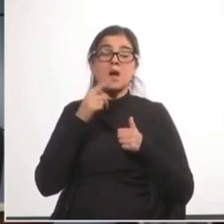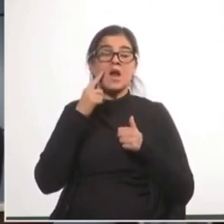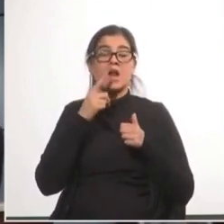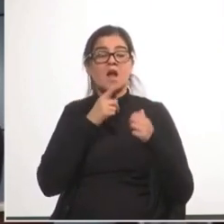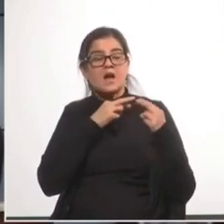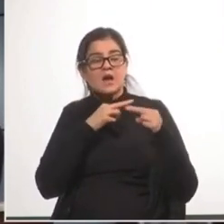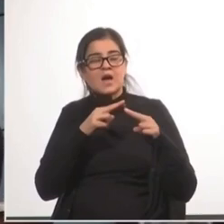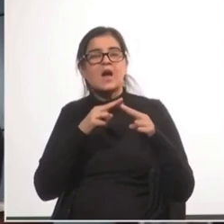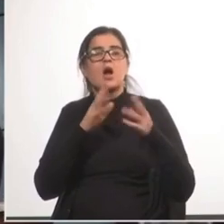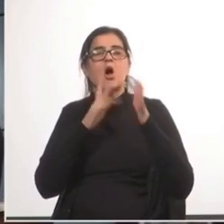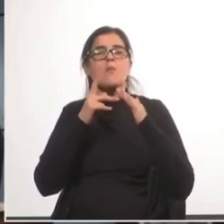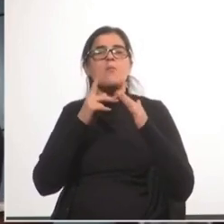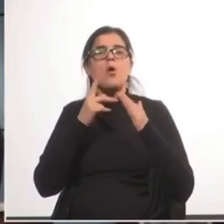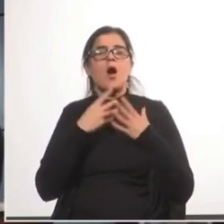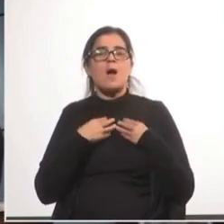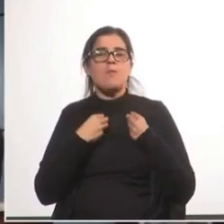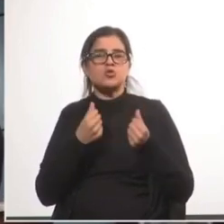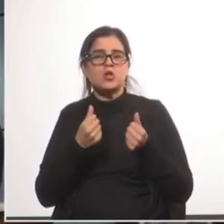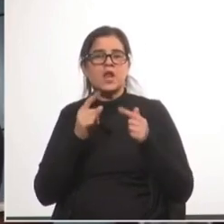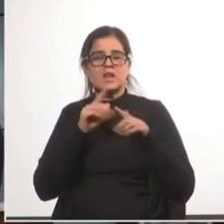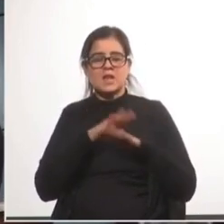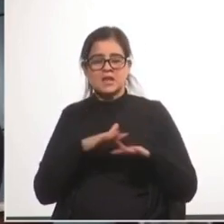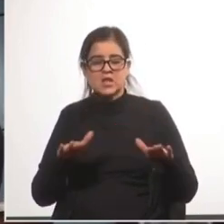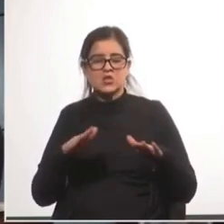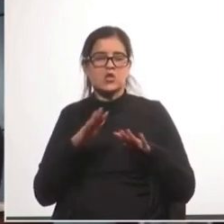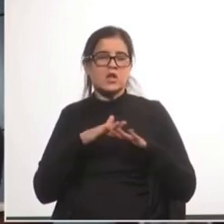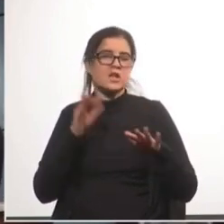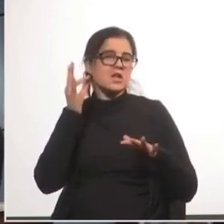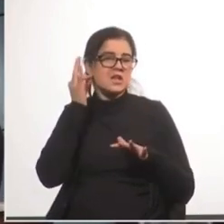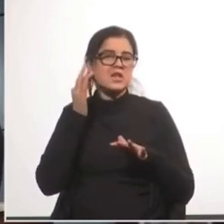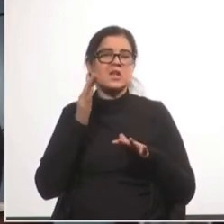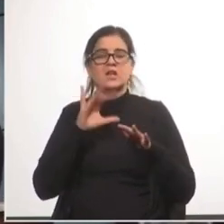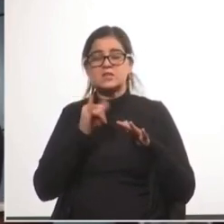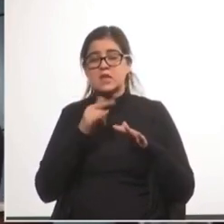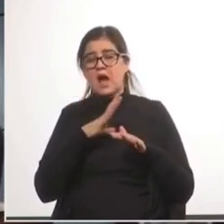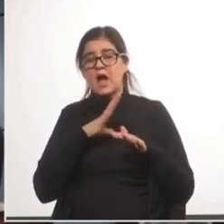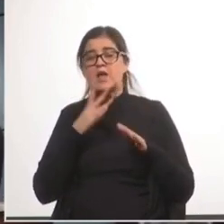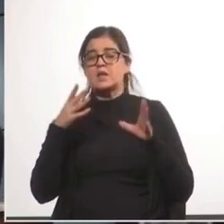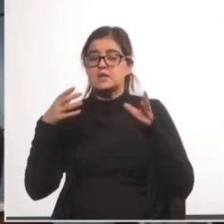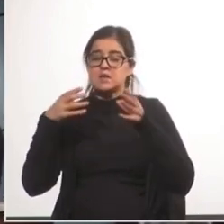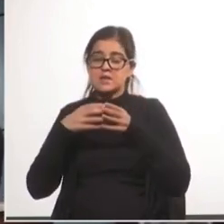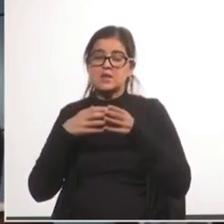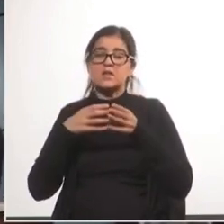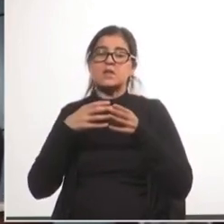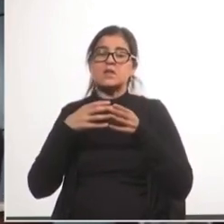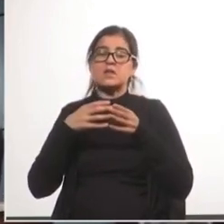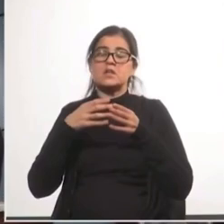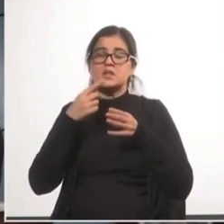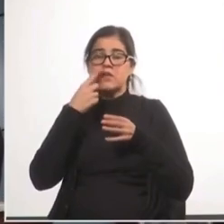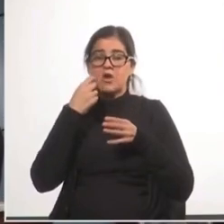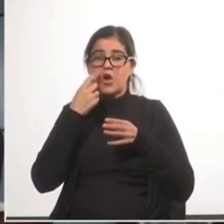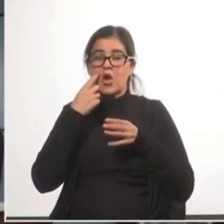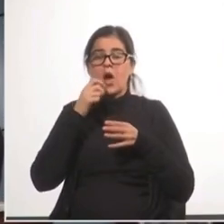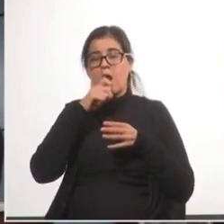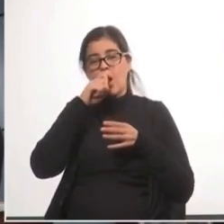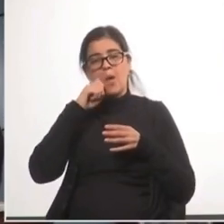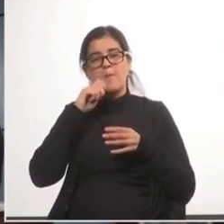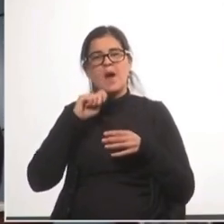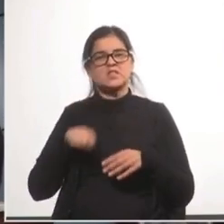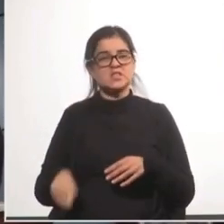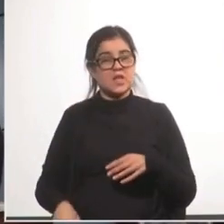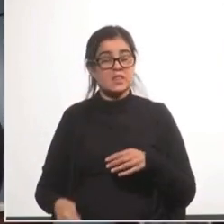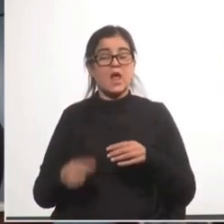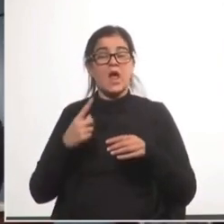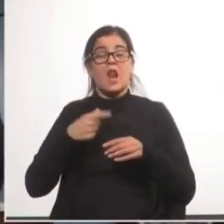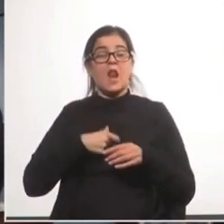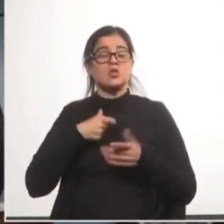estabilidad emocional de los niños y las niñas, al que recurren movimientos de varones neomachistas en